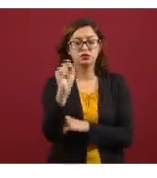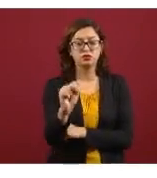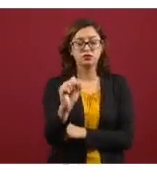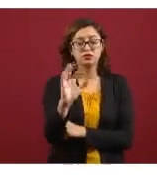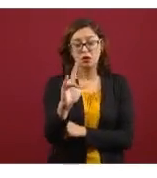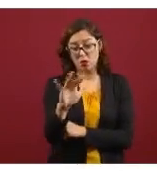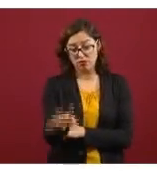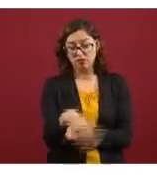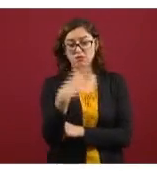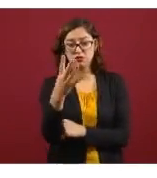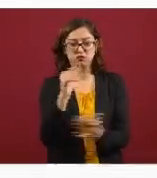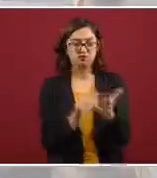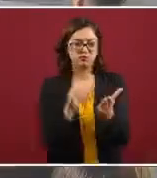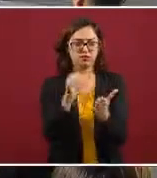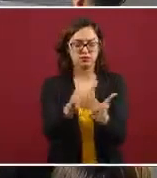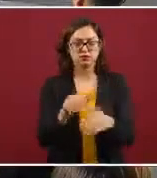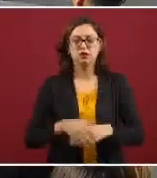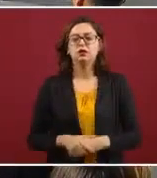34.254 millones. La que sigue.